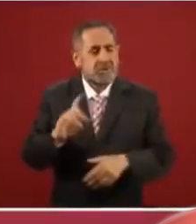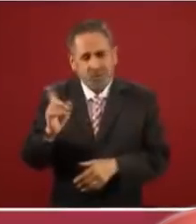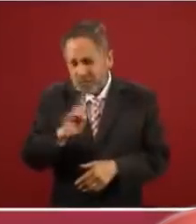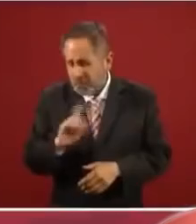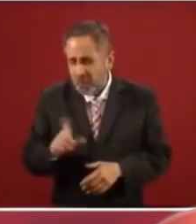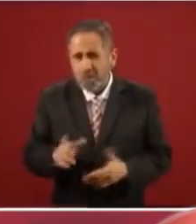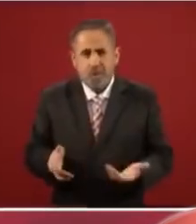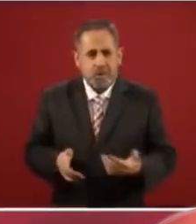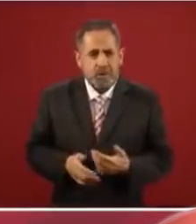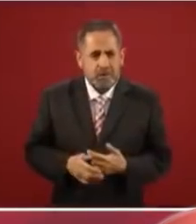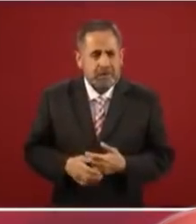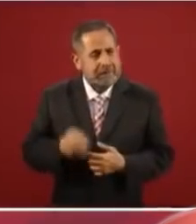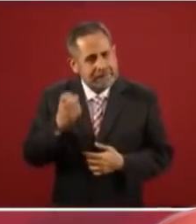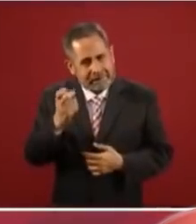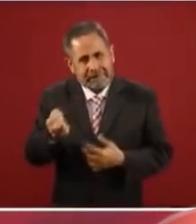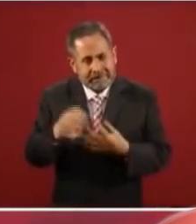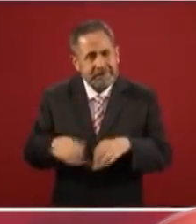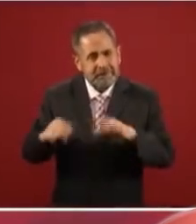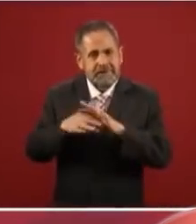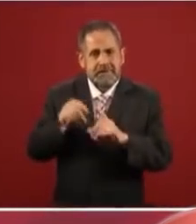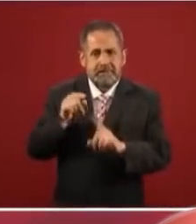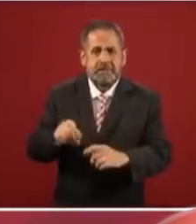Esto es muy importante,